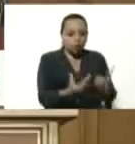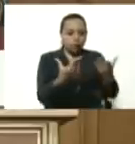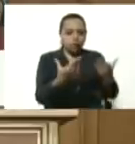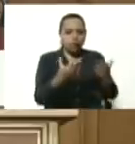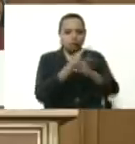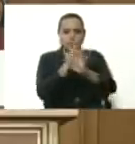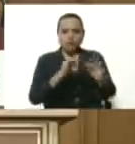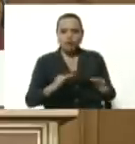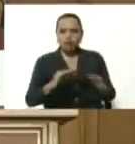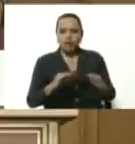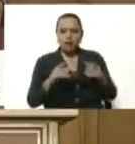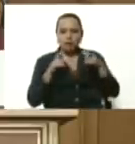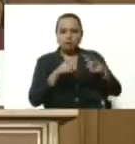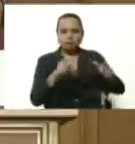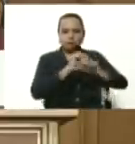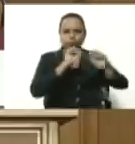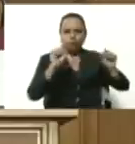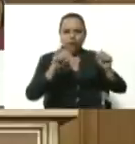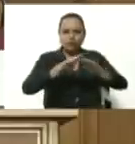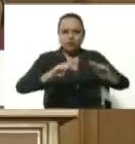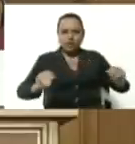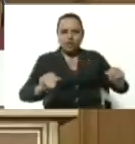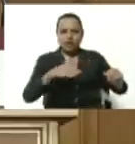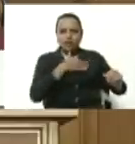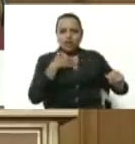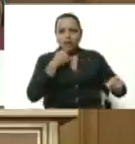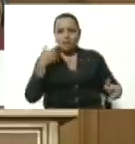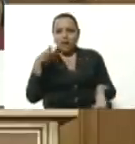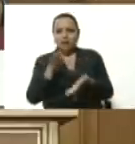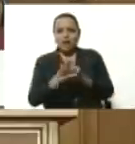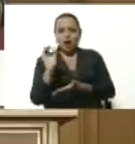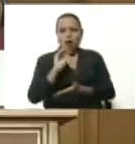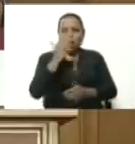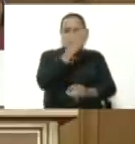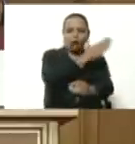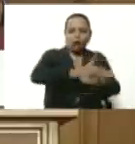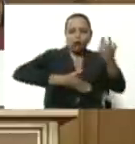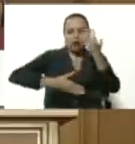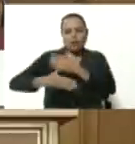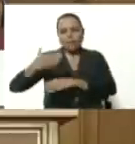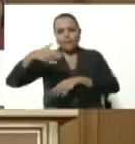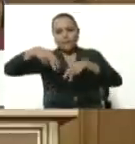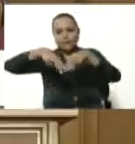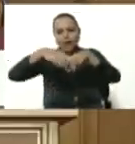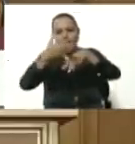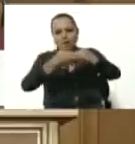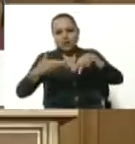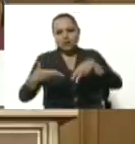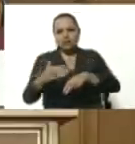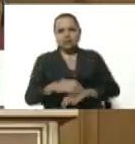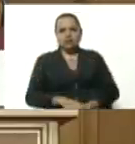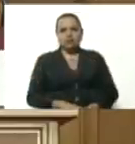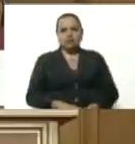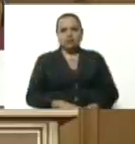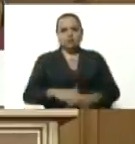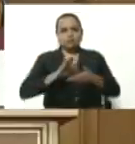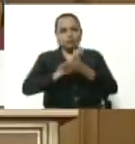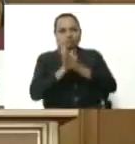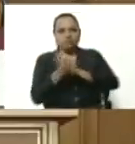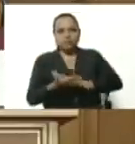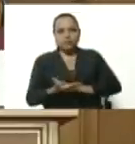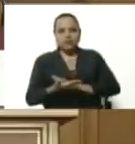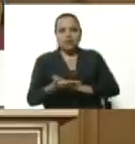mina terrestre. Están diseñadas para matar o incapacitar a sus víctimas. Se utilizan para colapsar los servicios